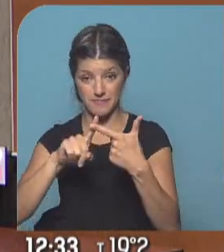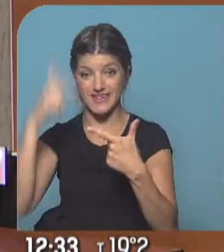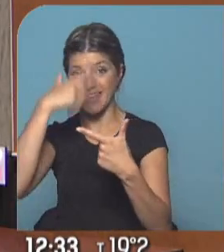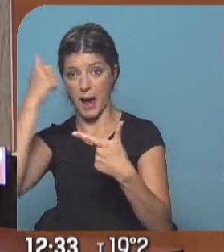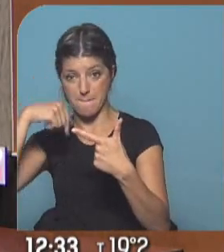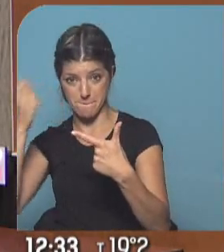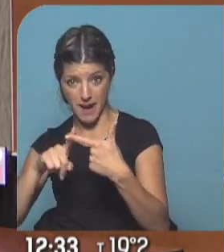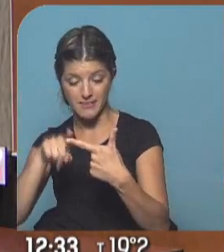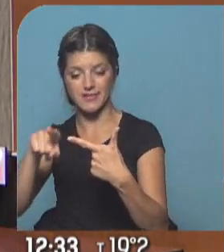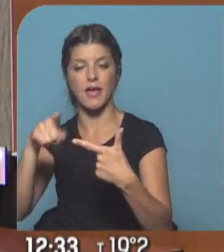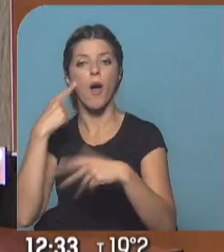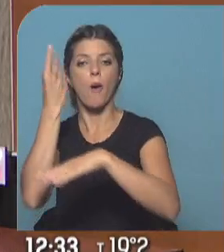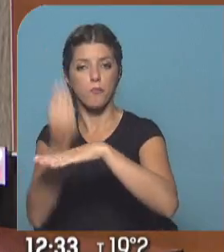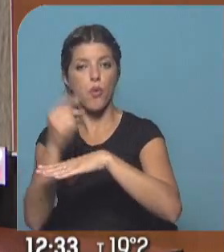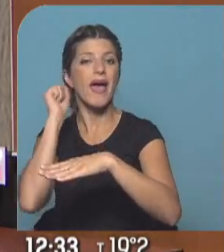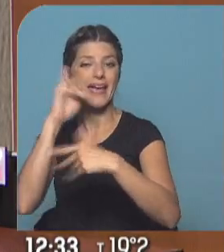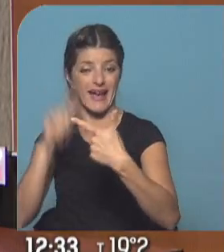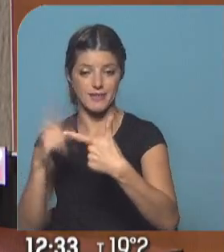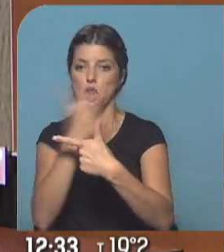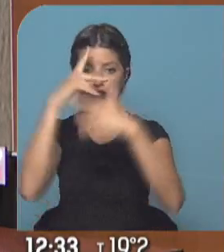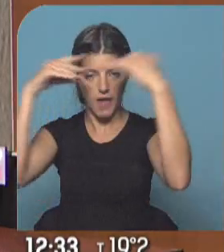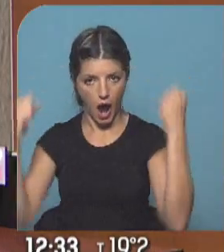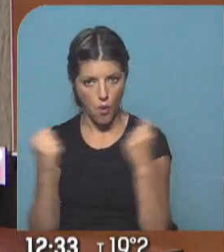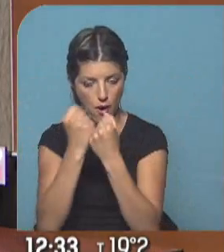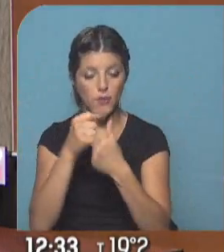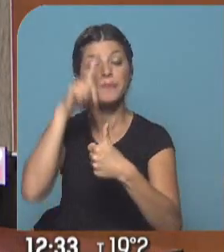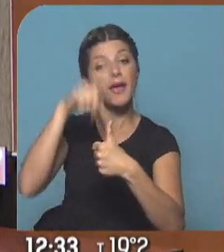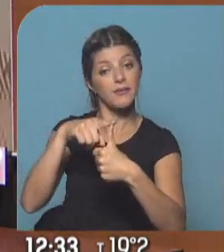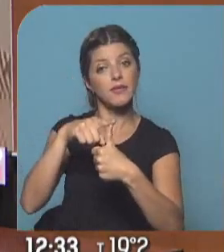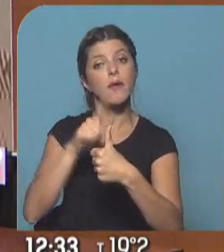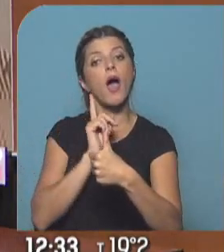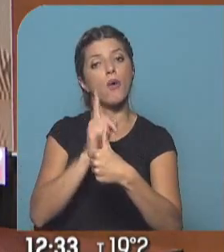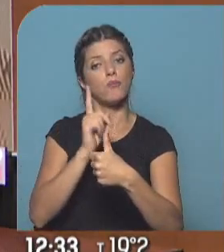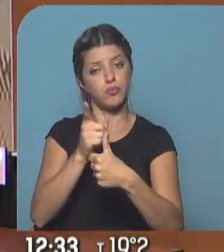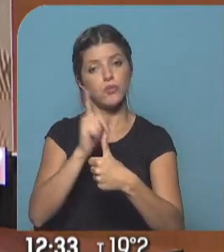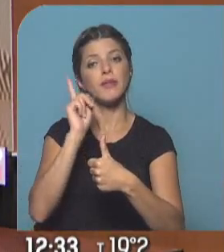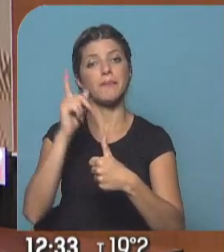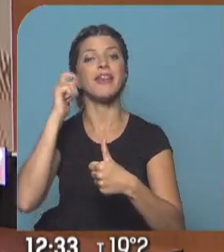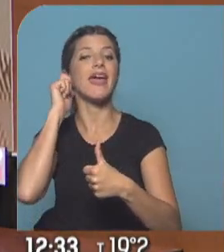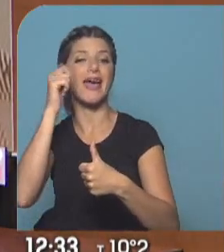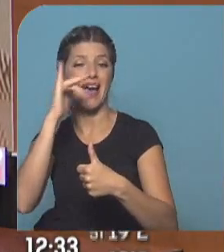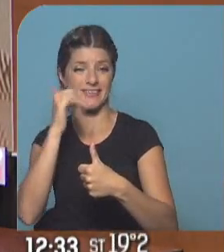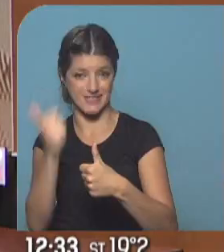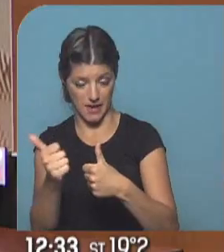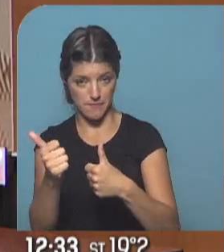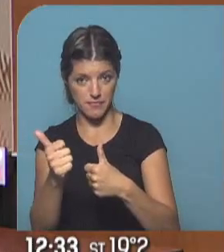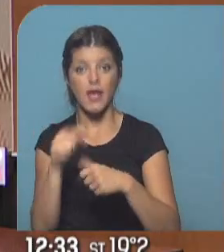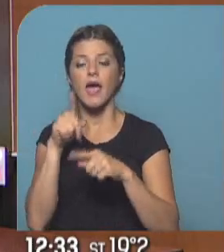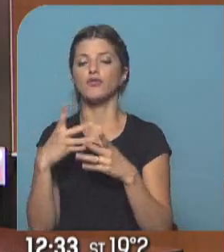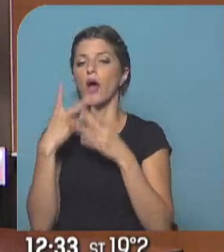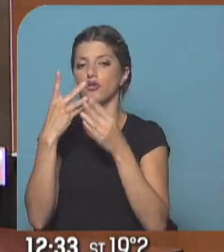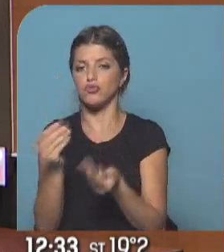que es quien gobierna en la Franja de Gaza. Al-Fatah va a gobernar también en la Franja de Gaza. Esto bajo los auspicios de